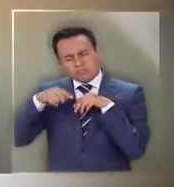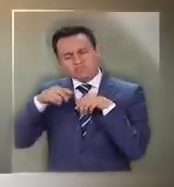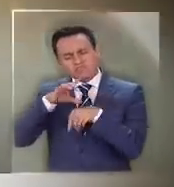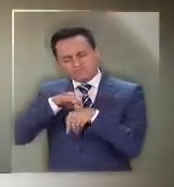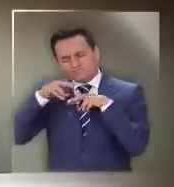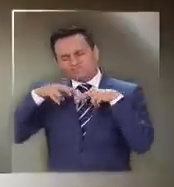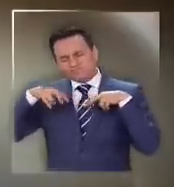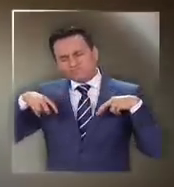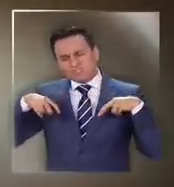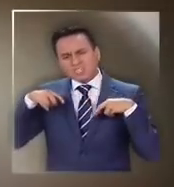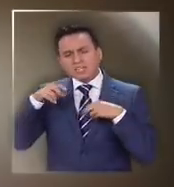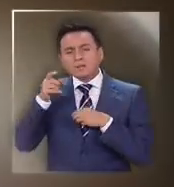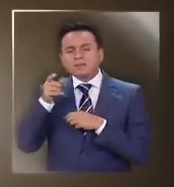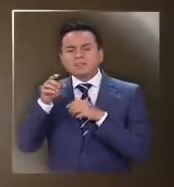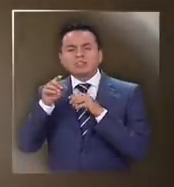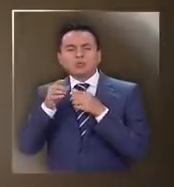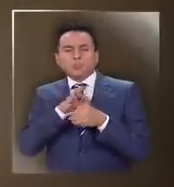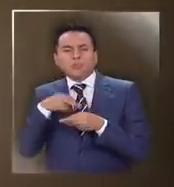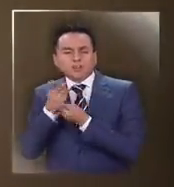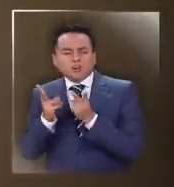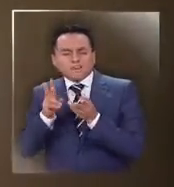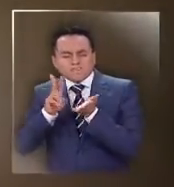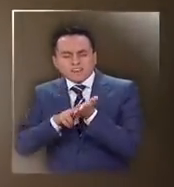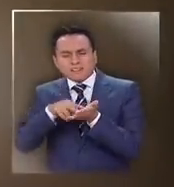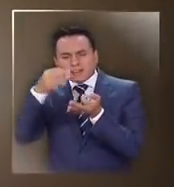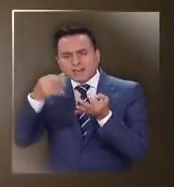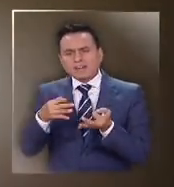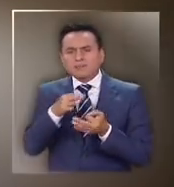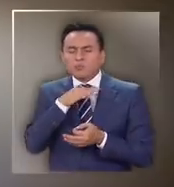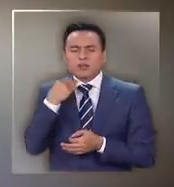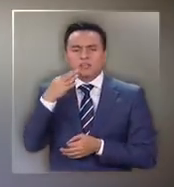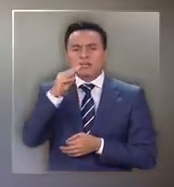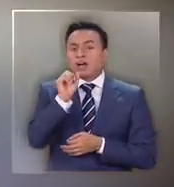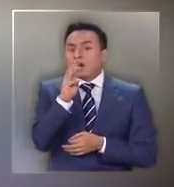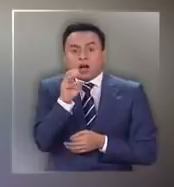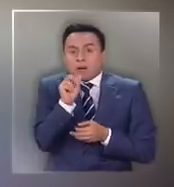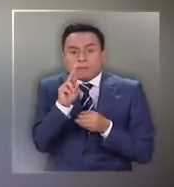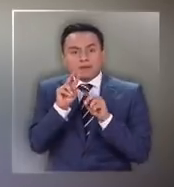y para el Ministerio Público para establecer la verdad por la muerte de Ámbar.